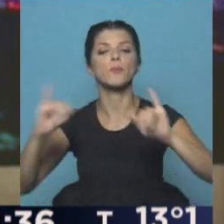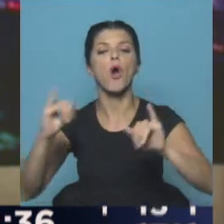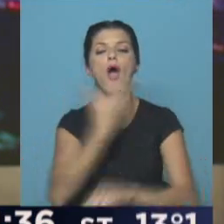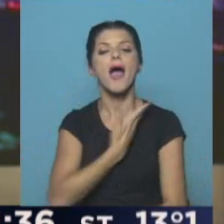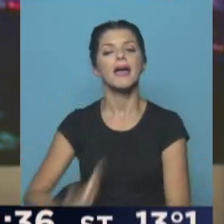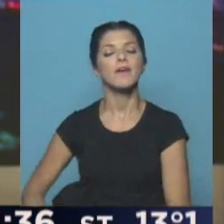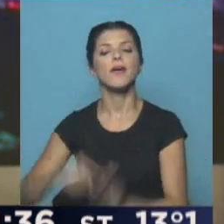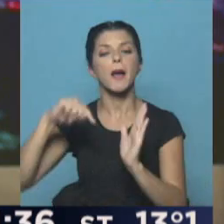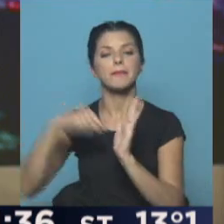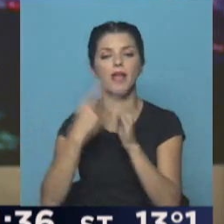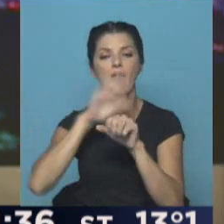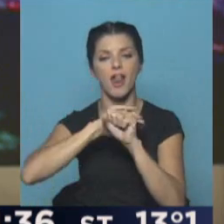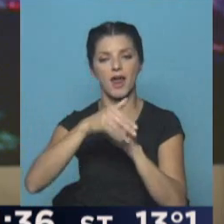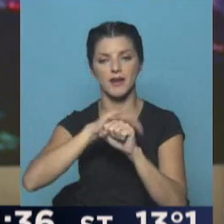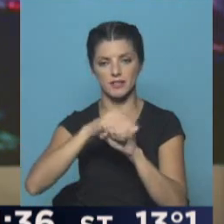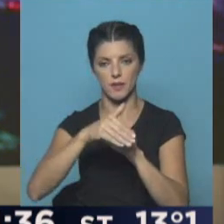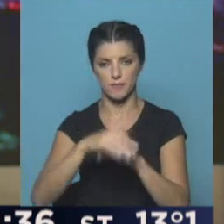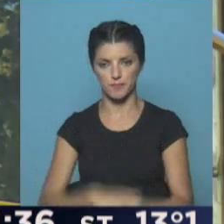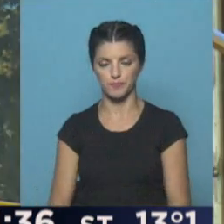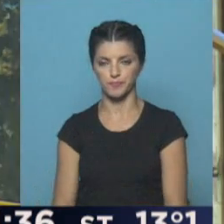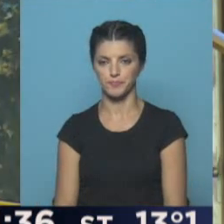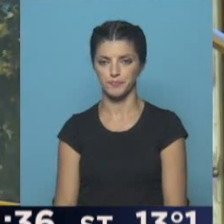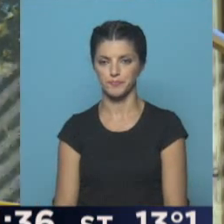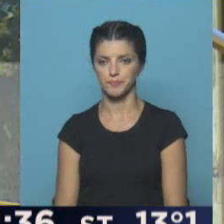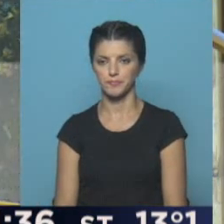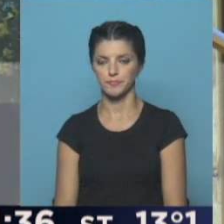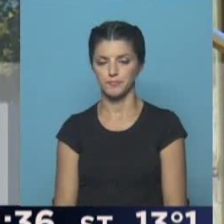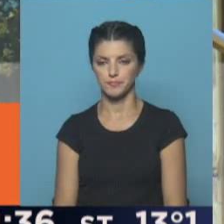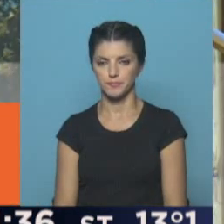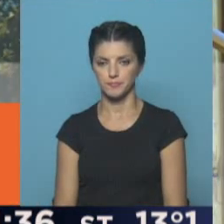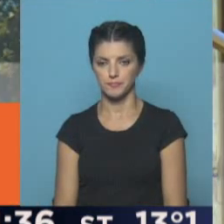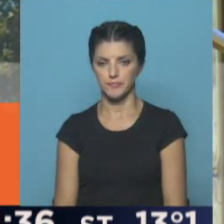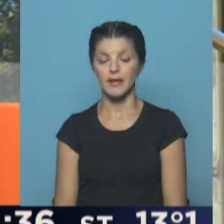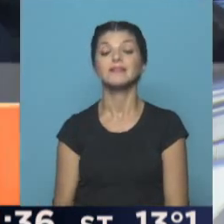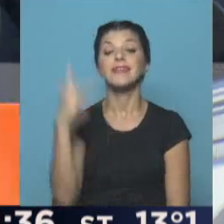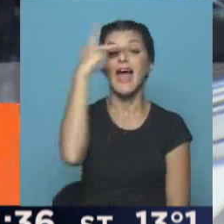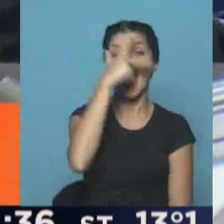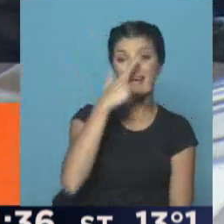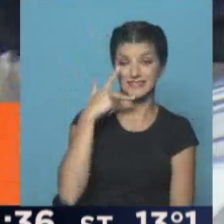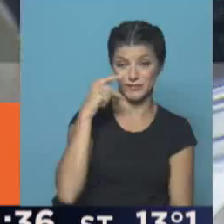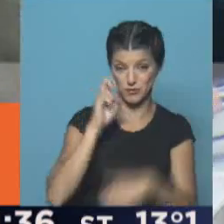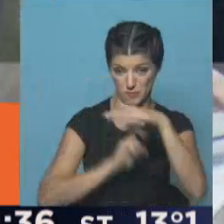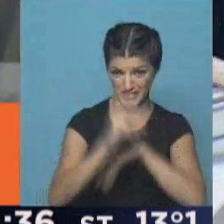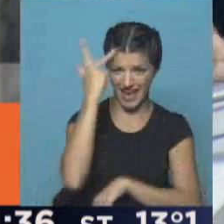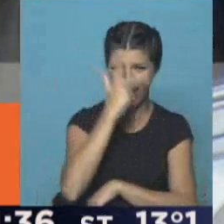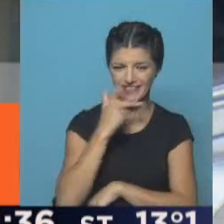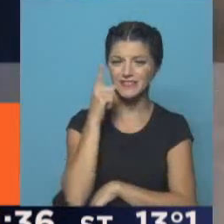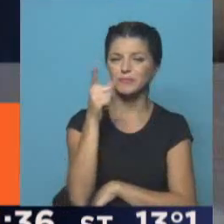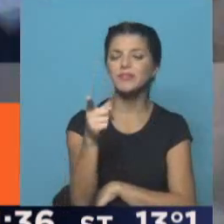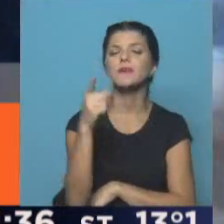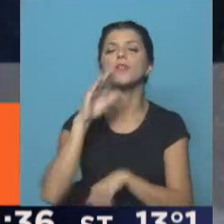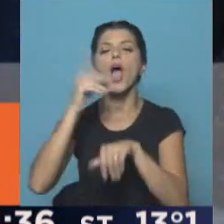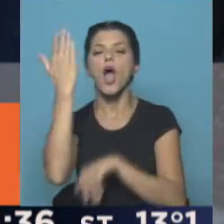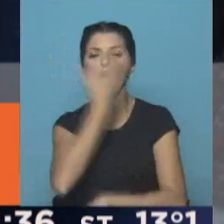jefe de gobierno de la ciudad, Horacio Rodríguez Larreta. En la cabecera del subTH de la ciudad, el jefe de gobierno porteño,